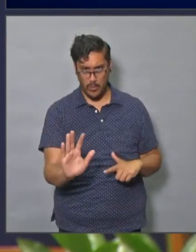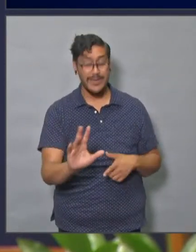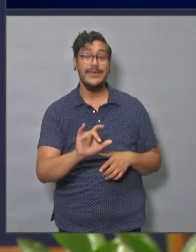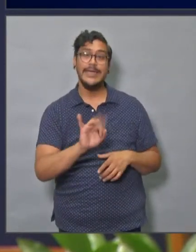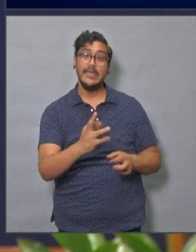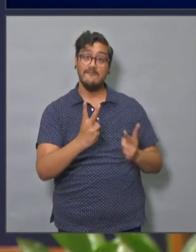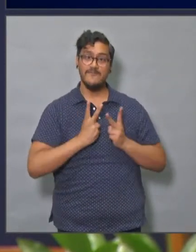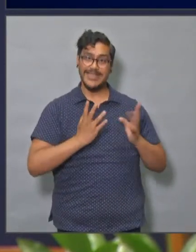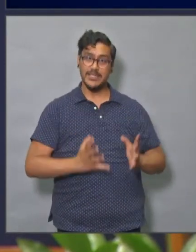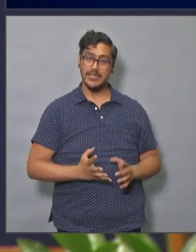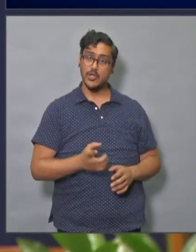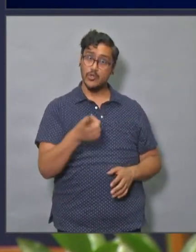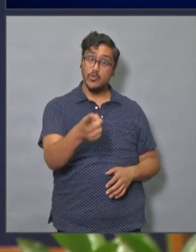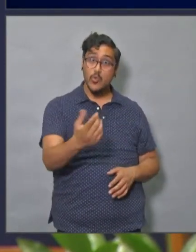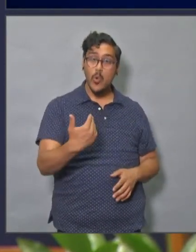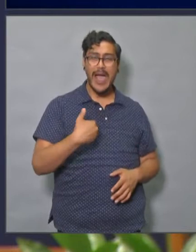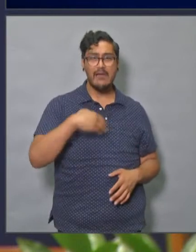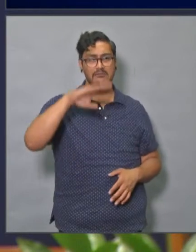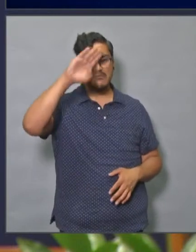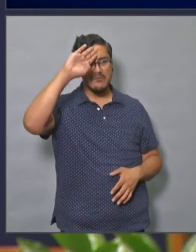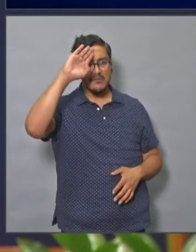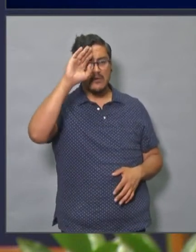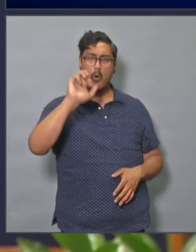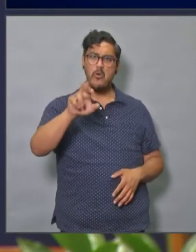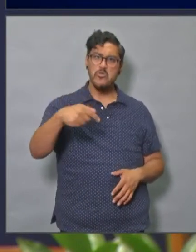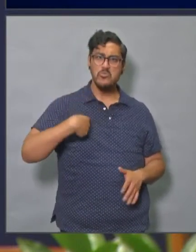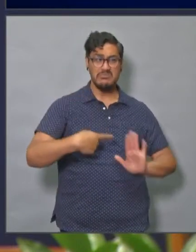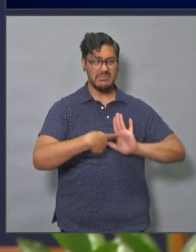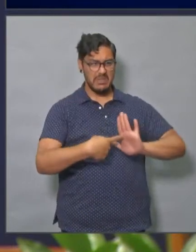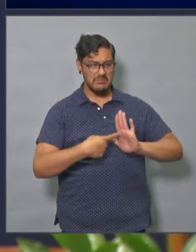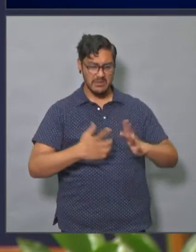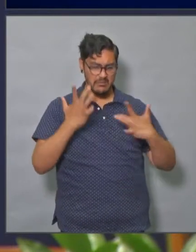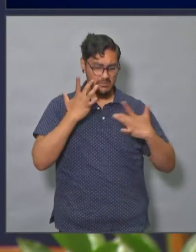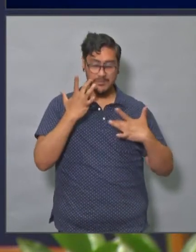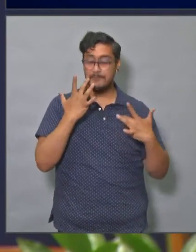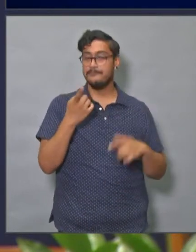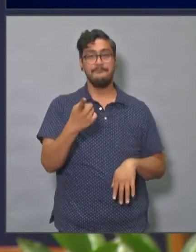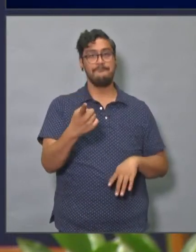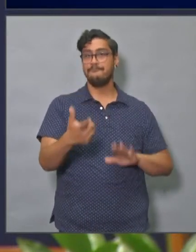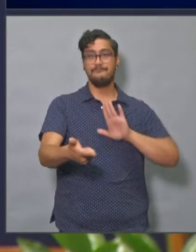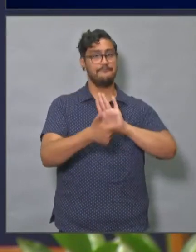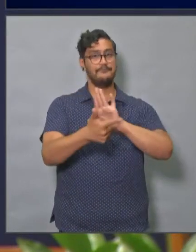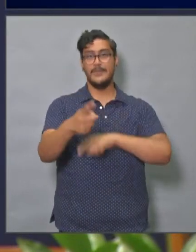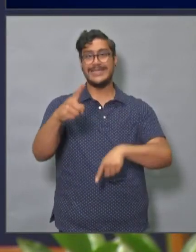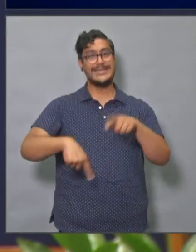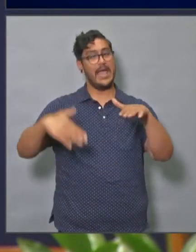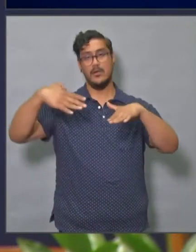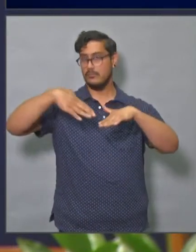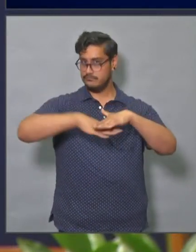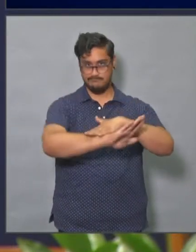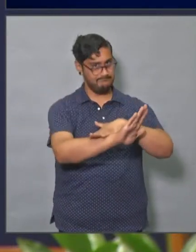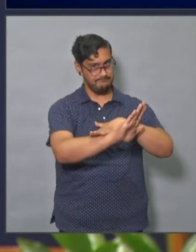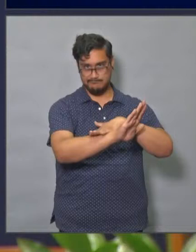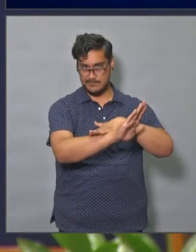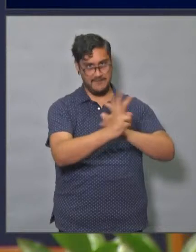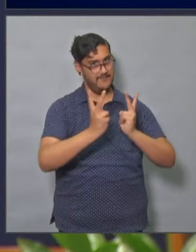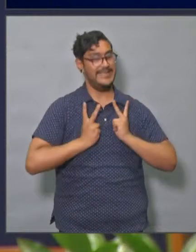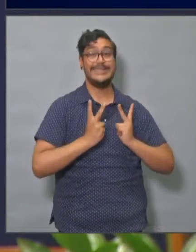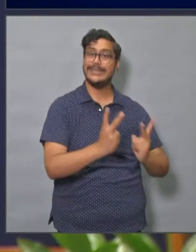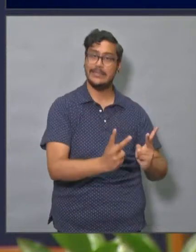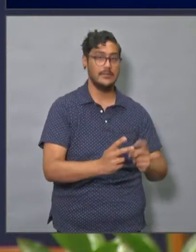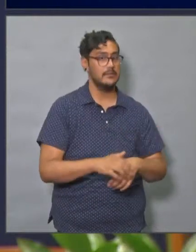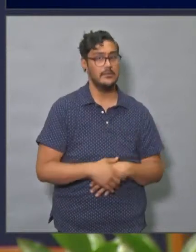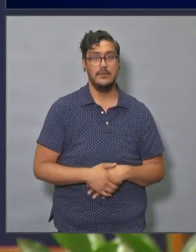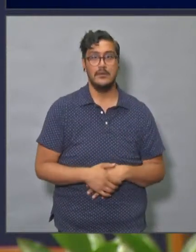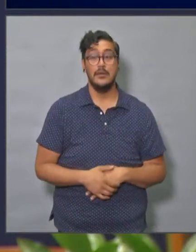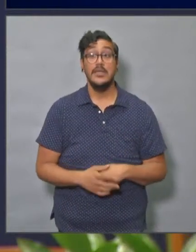con síntomas de COVID-19 no podrán entrar a una instalación. Los visitantes van a tener